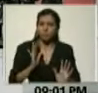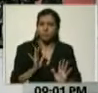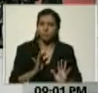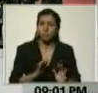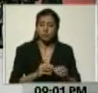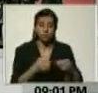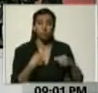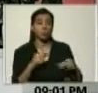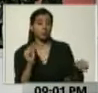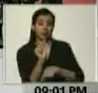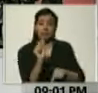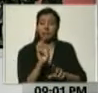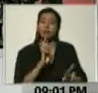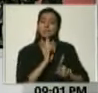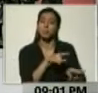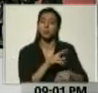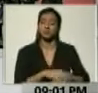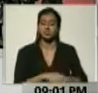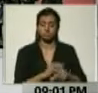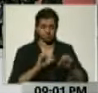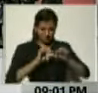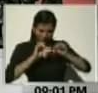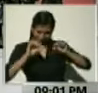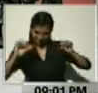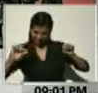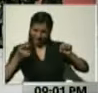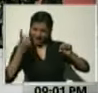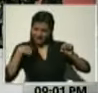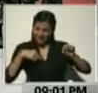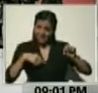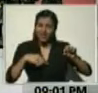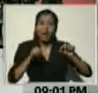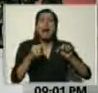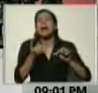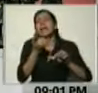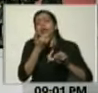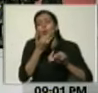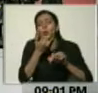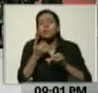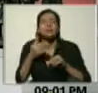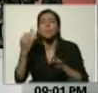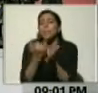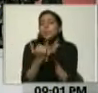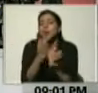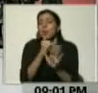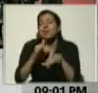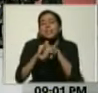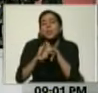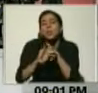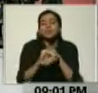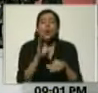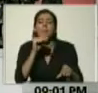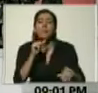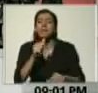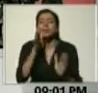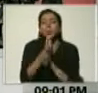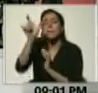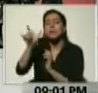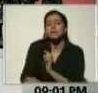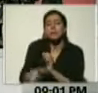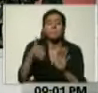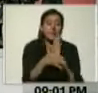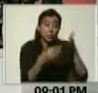linecitas diciendo, todo lo anterior en la emisión del día de ayer no fue comprobado, pedimos disculpas.